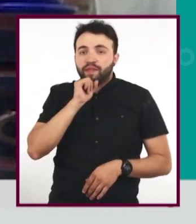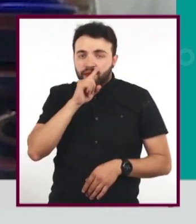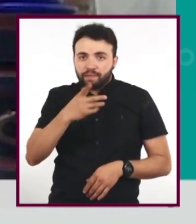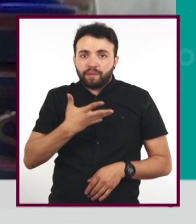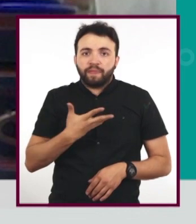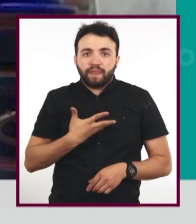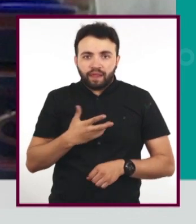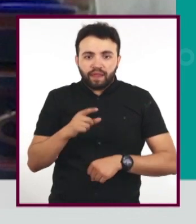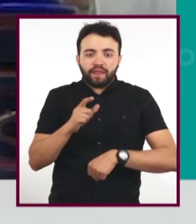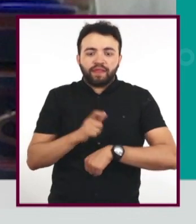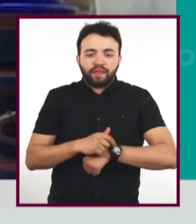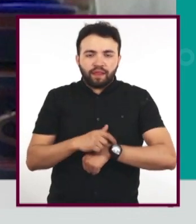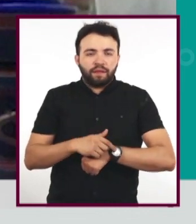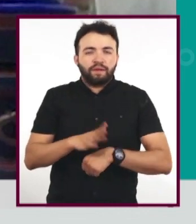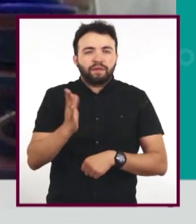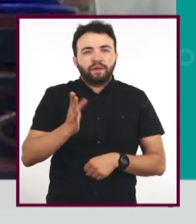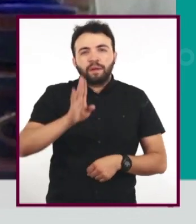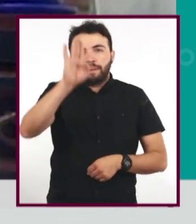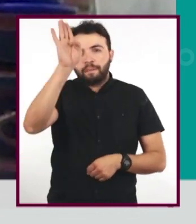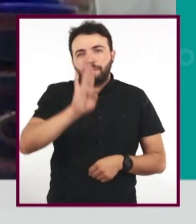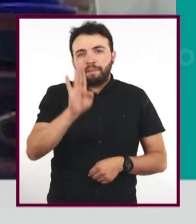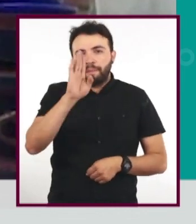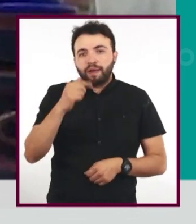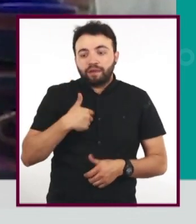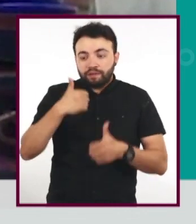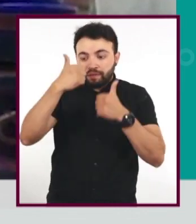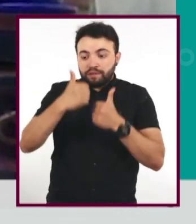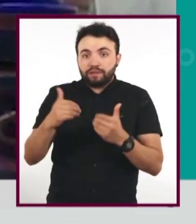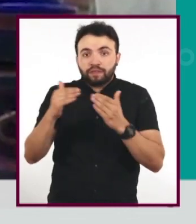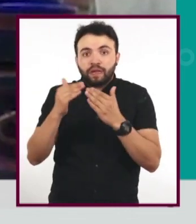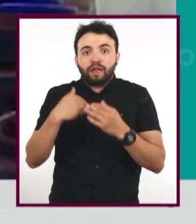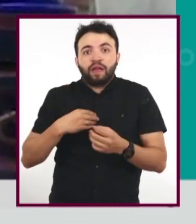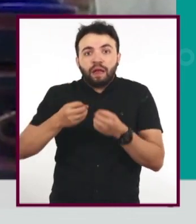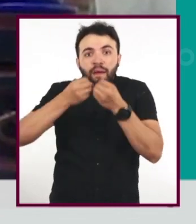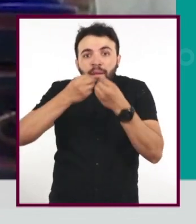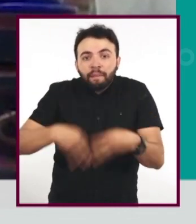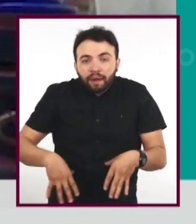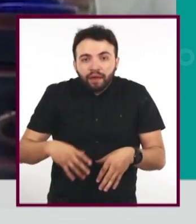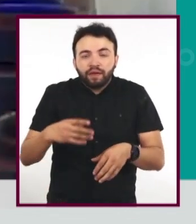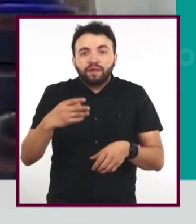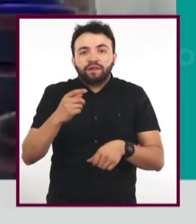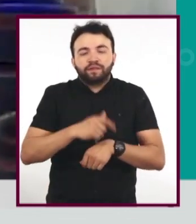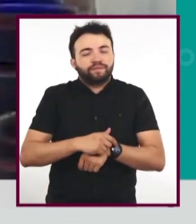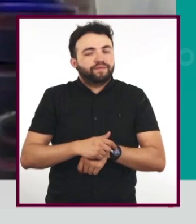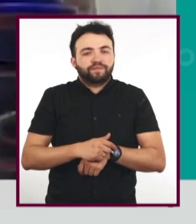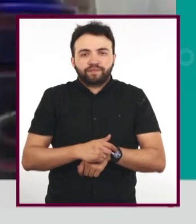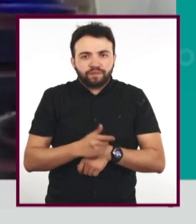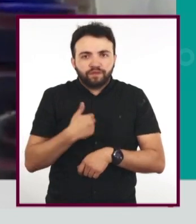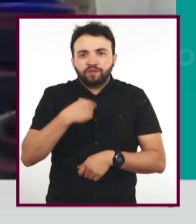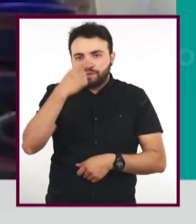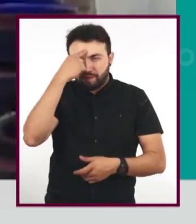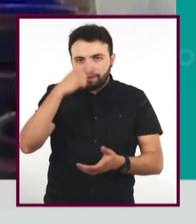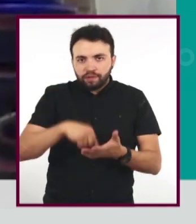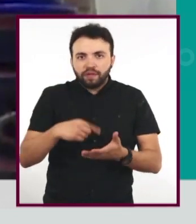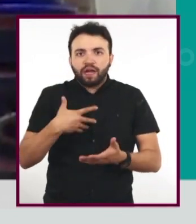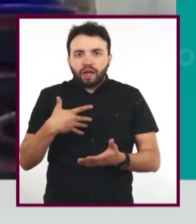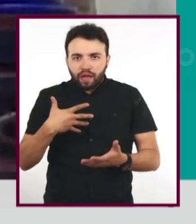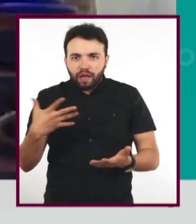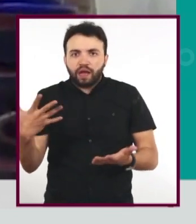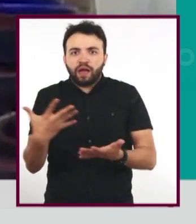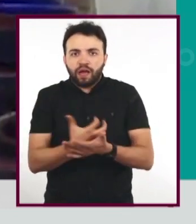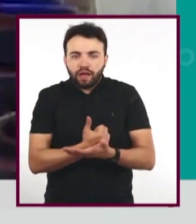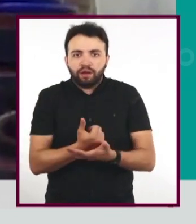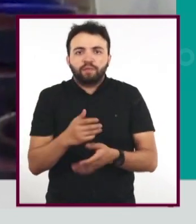Que quizás nos parezca una pérdida de tiempo, pero a mí me parece que lo hemos ganado, nos hemos detenido, hemos hecho